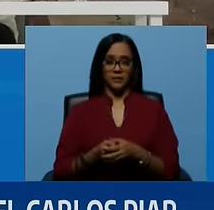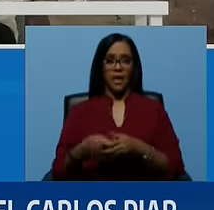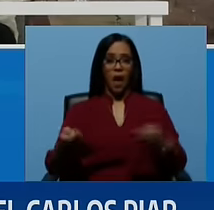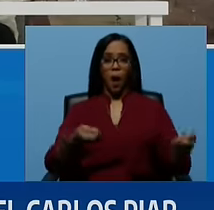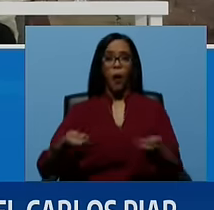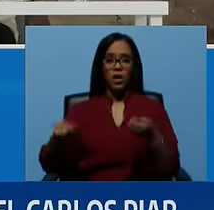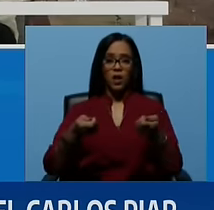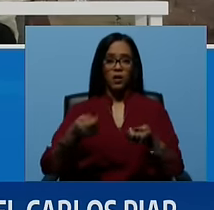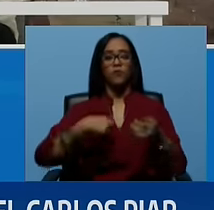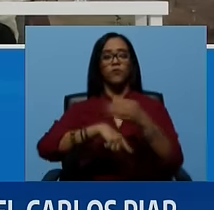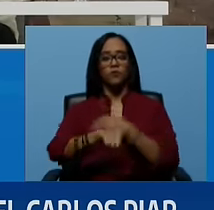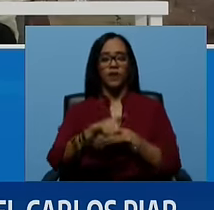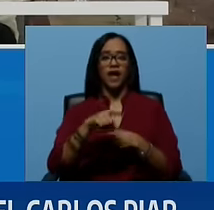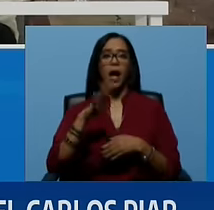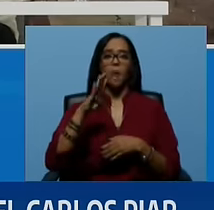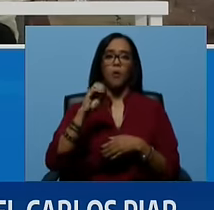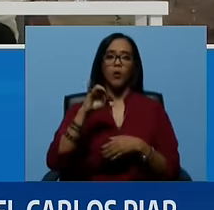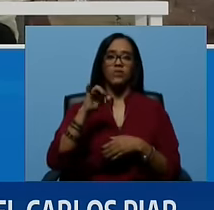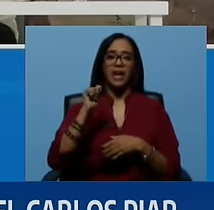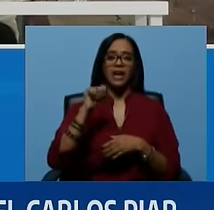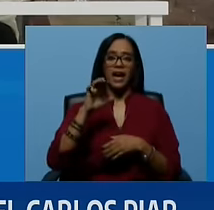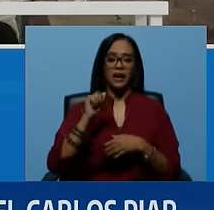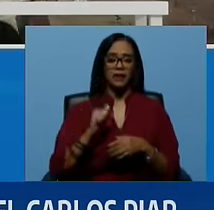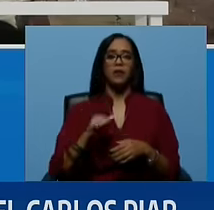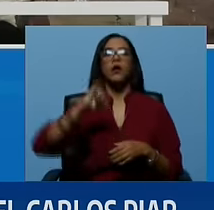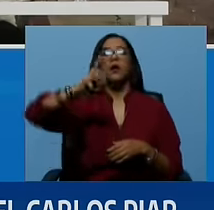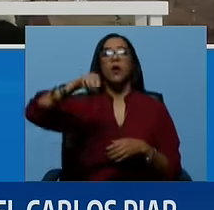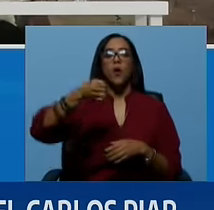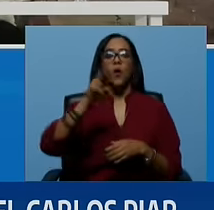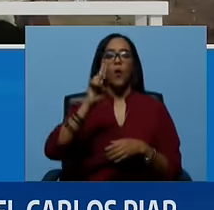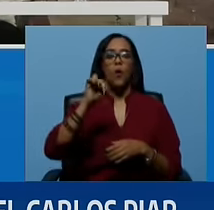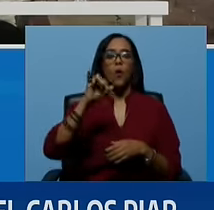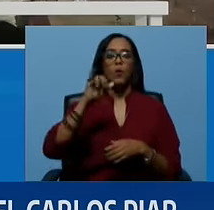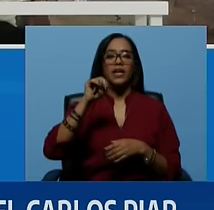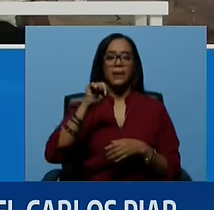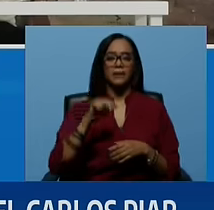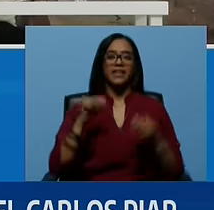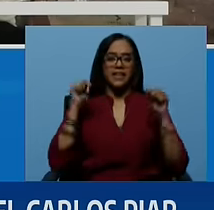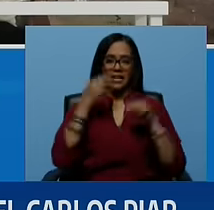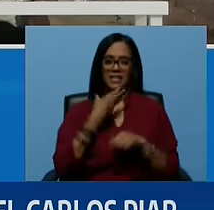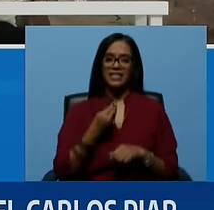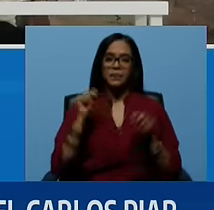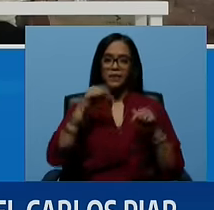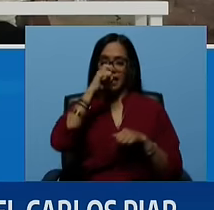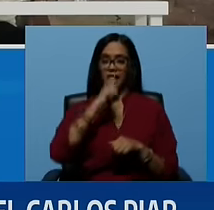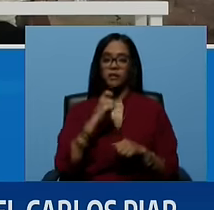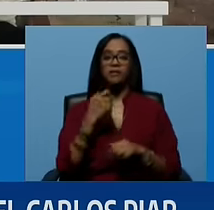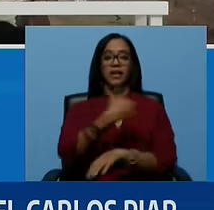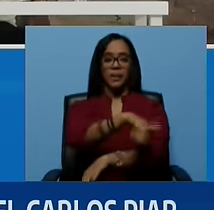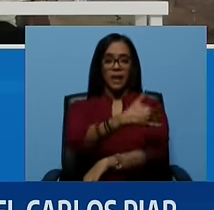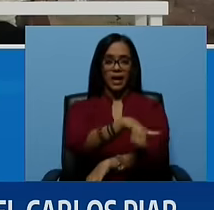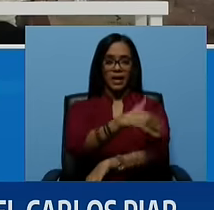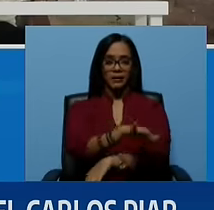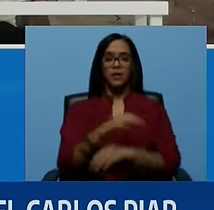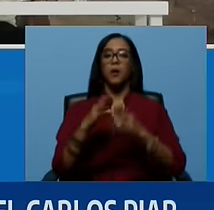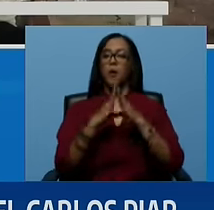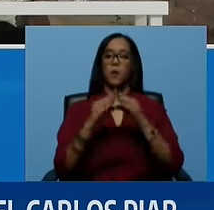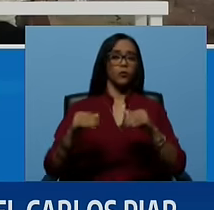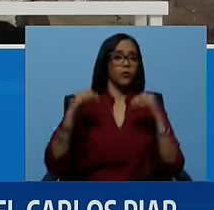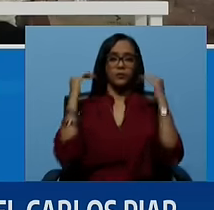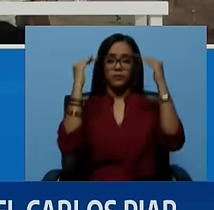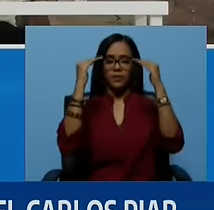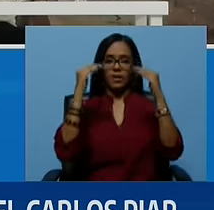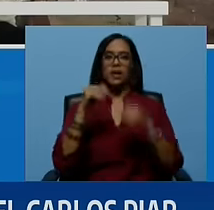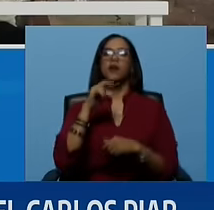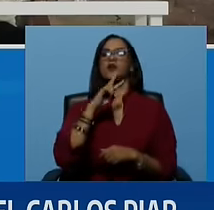carabobo pichincha bomboná junín Y en diciembre este año estaremos conmemorando en las calles por todo lo alto